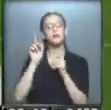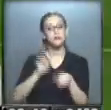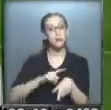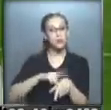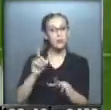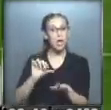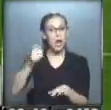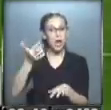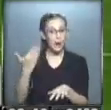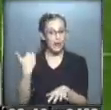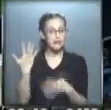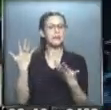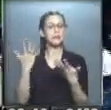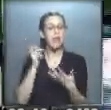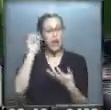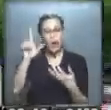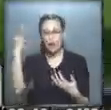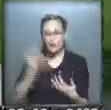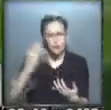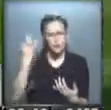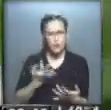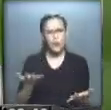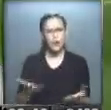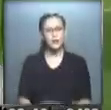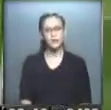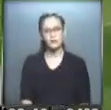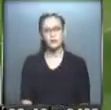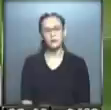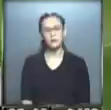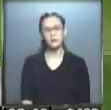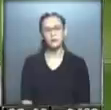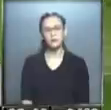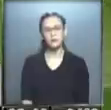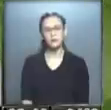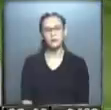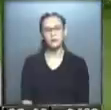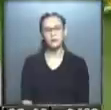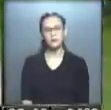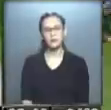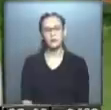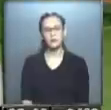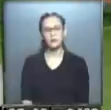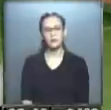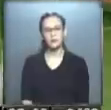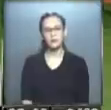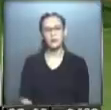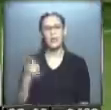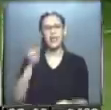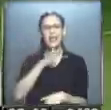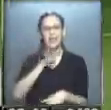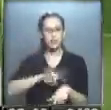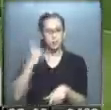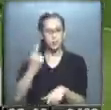6. Un golazo realmente el de Marcelo Benítez para abrir la cuenta para el conjunto visitante. Sin embargo, a los 14